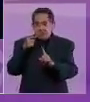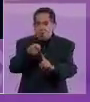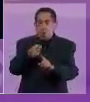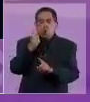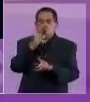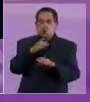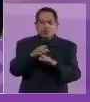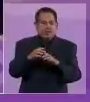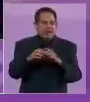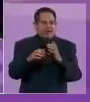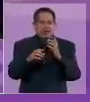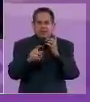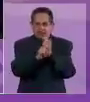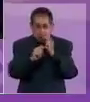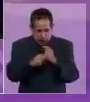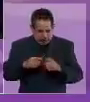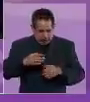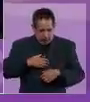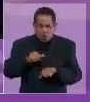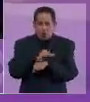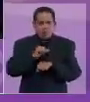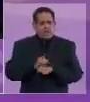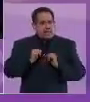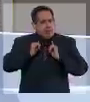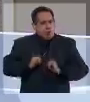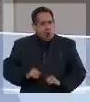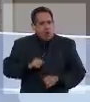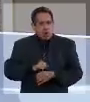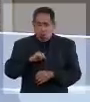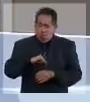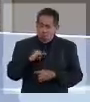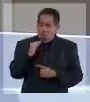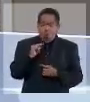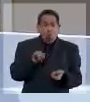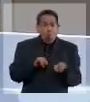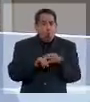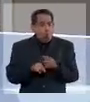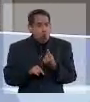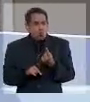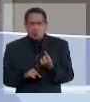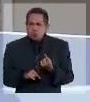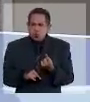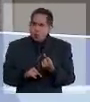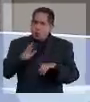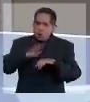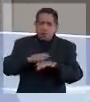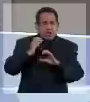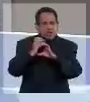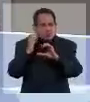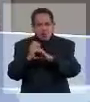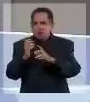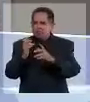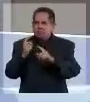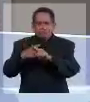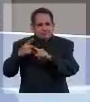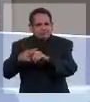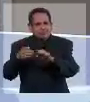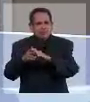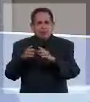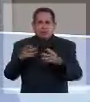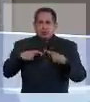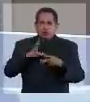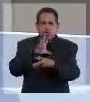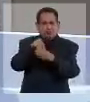transporte individual o vehículos, implementar mayor uso del transporte público a partir de energía